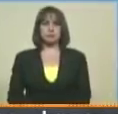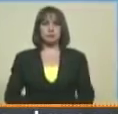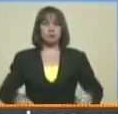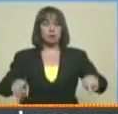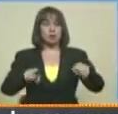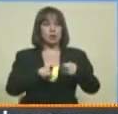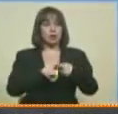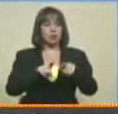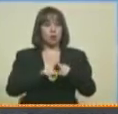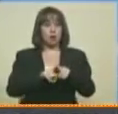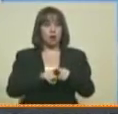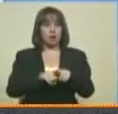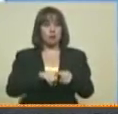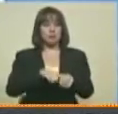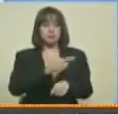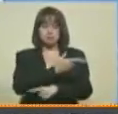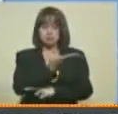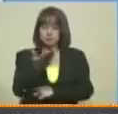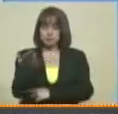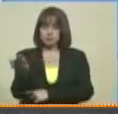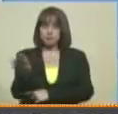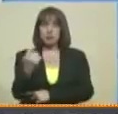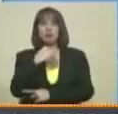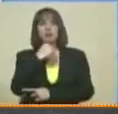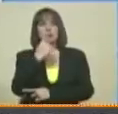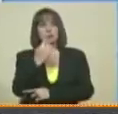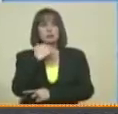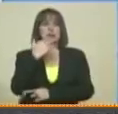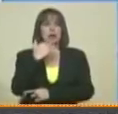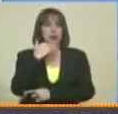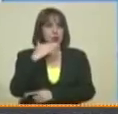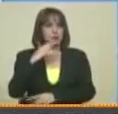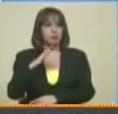Igualmente, compañero, esto que le voy a decir,